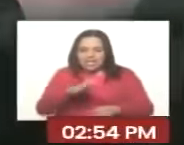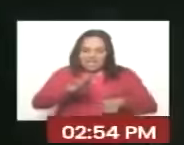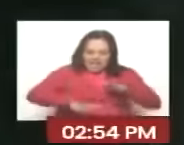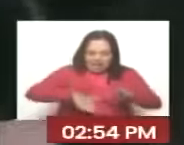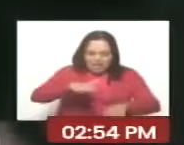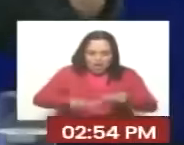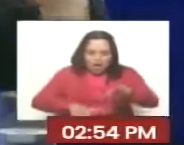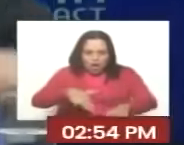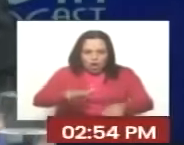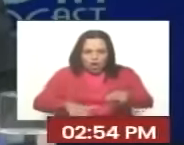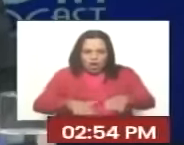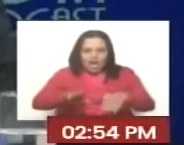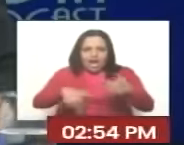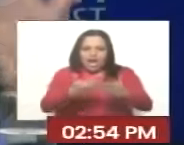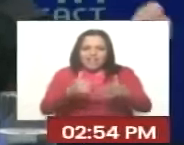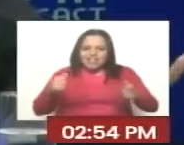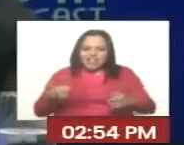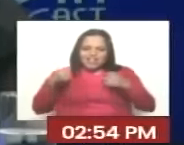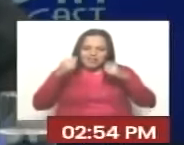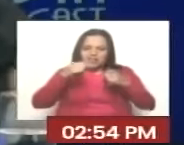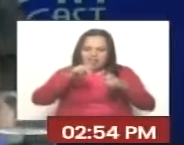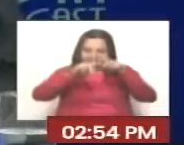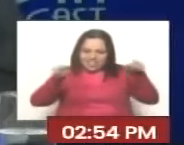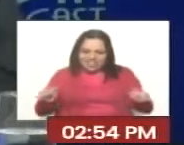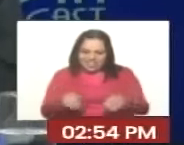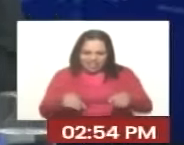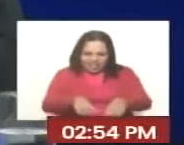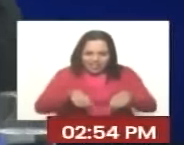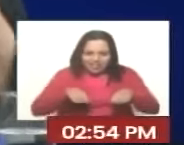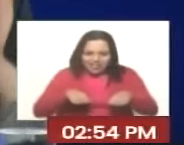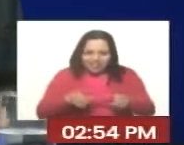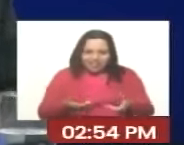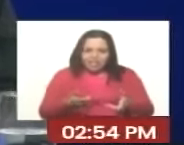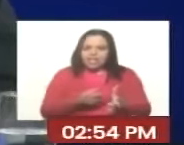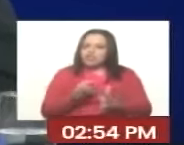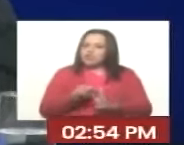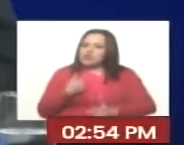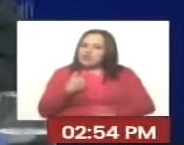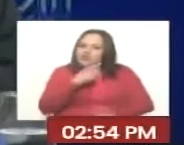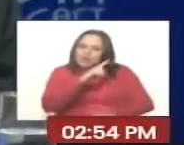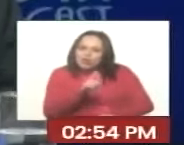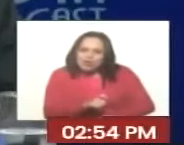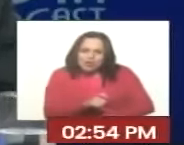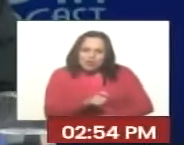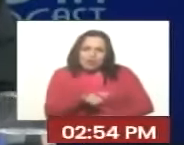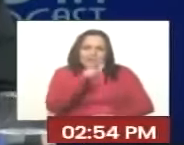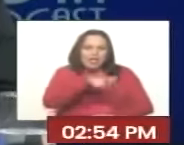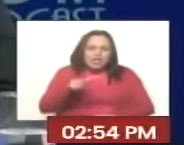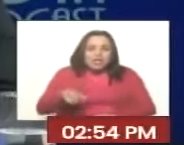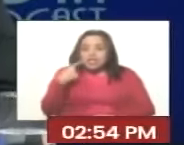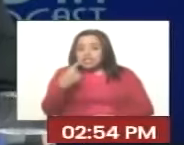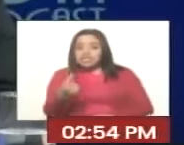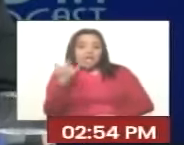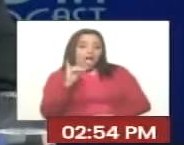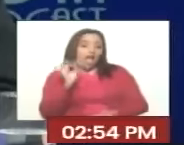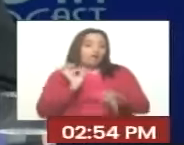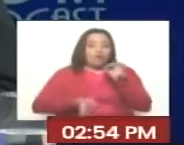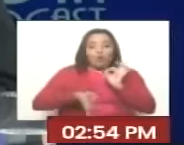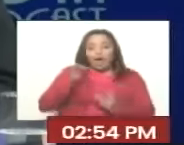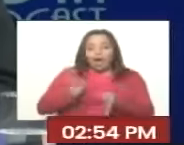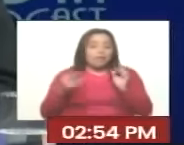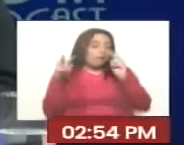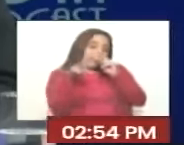descalza hacia la ventana. Mano, entonces, ahora yo pregunto, ese poco de gente que se la tira ahora de abogado,